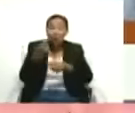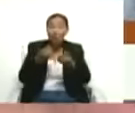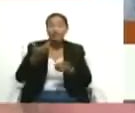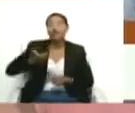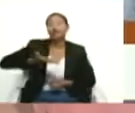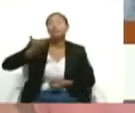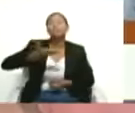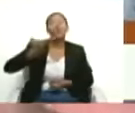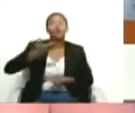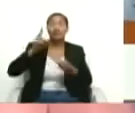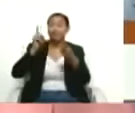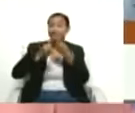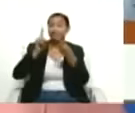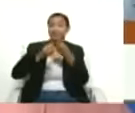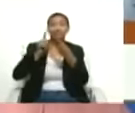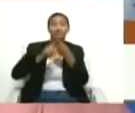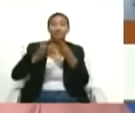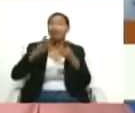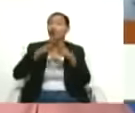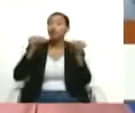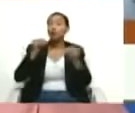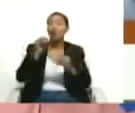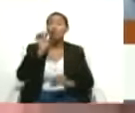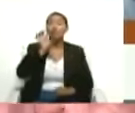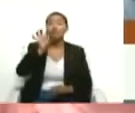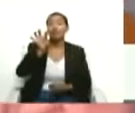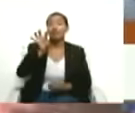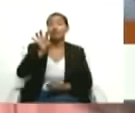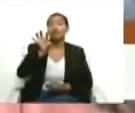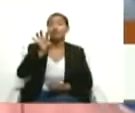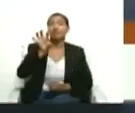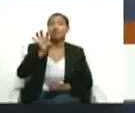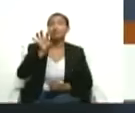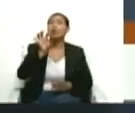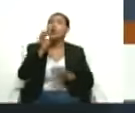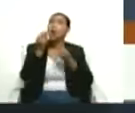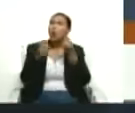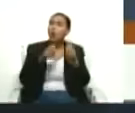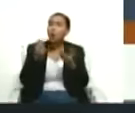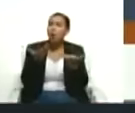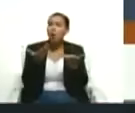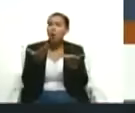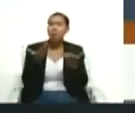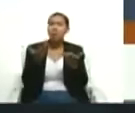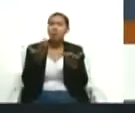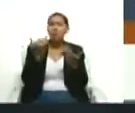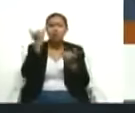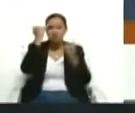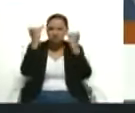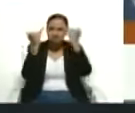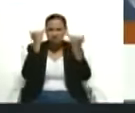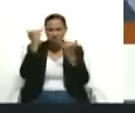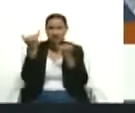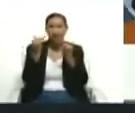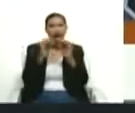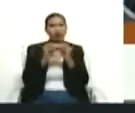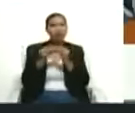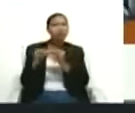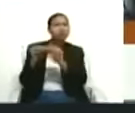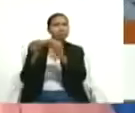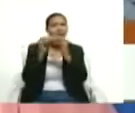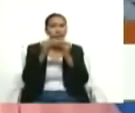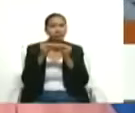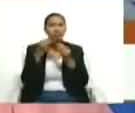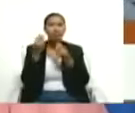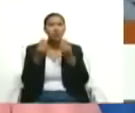batalla imperialista contra nuestra patria, cómo crear mecanismos de liberación